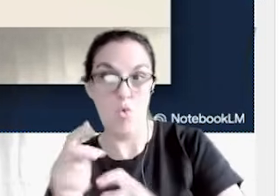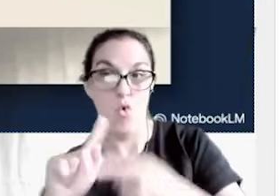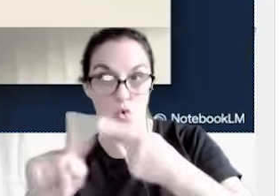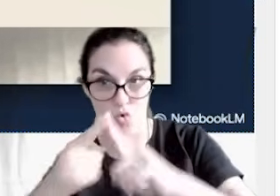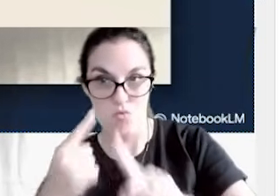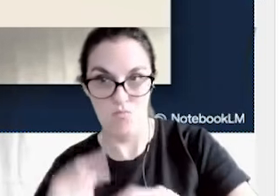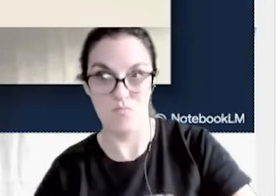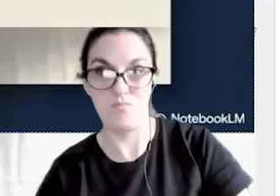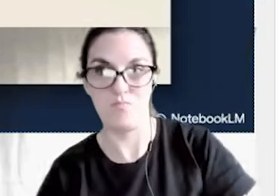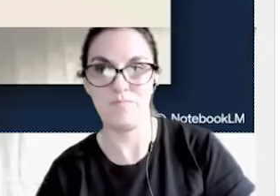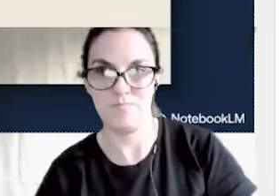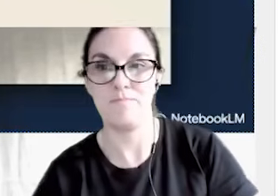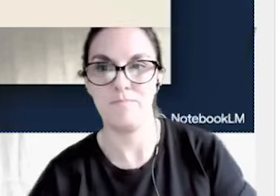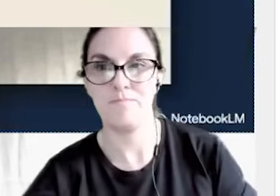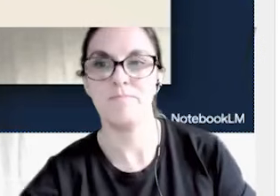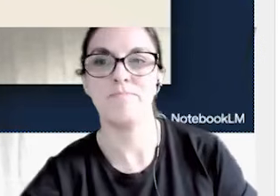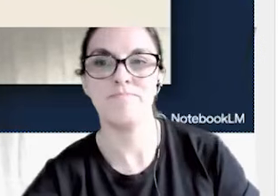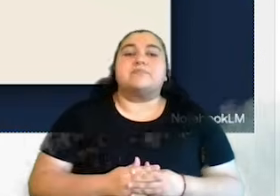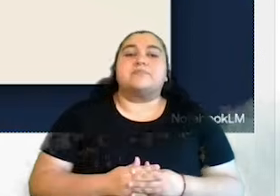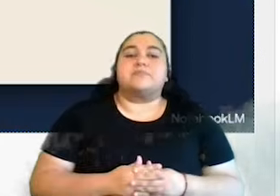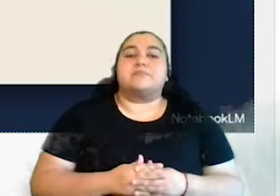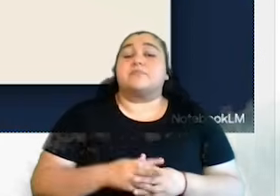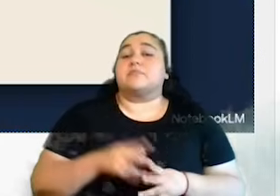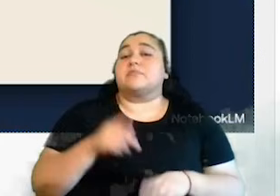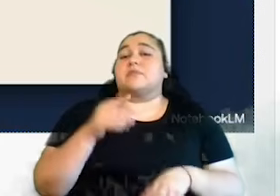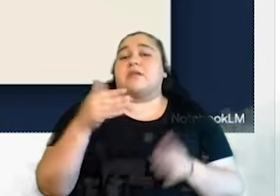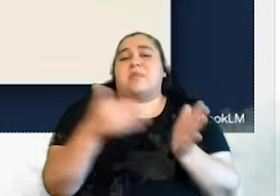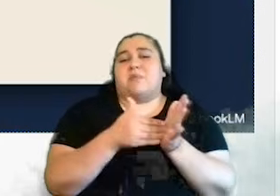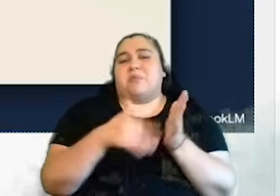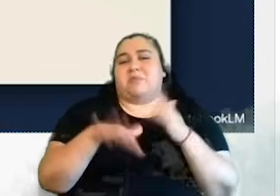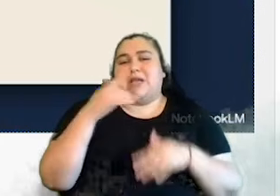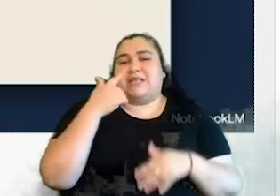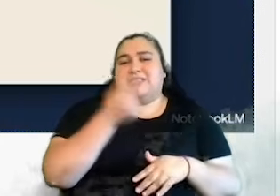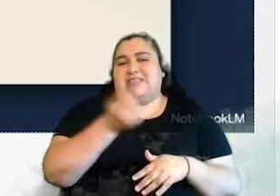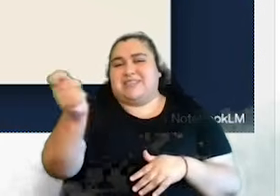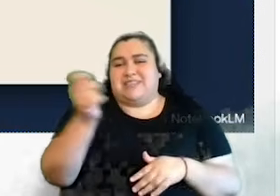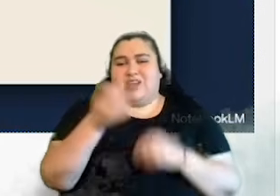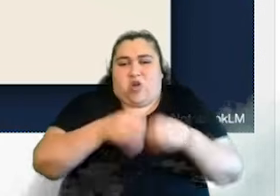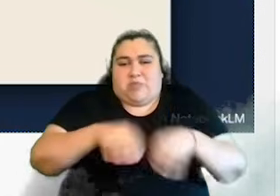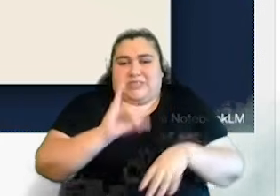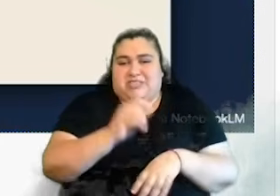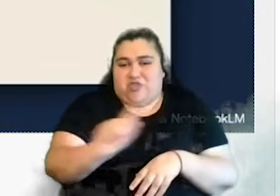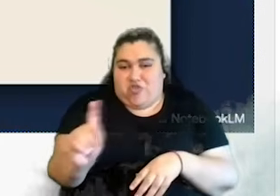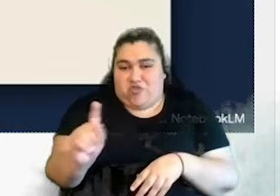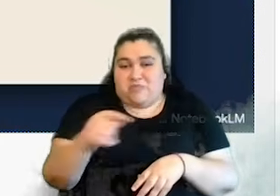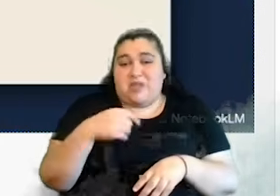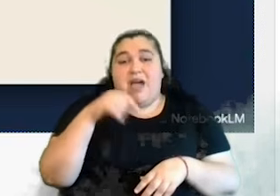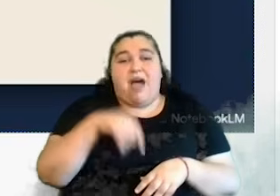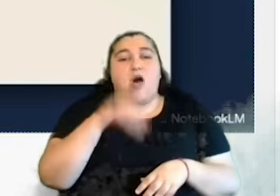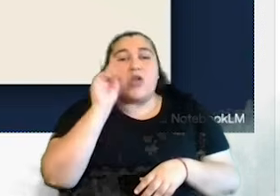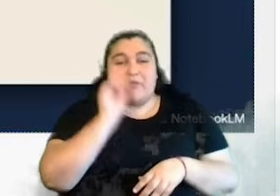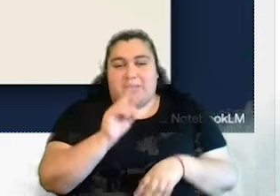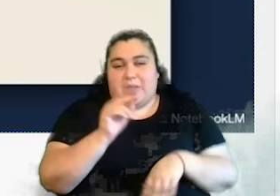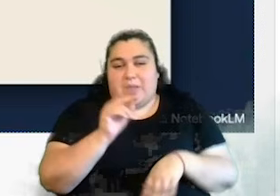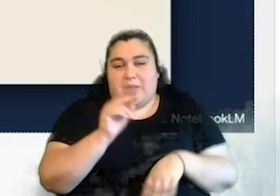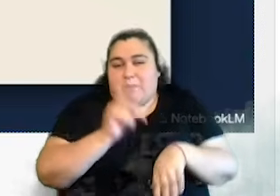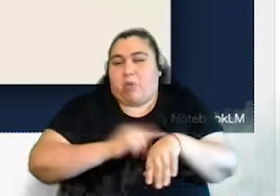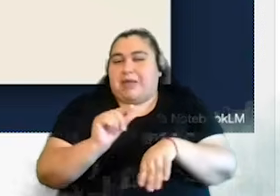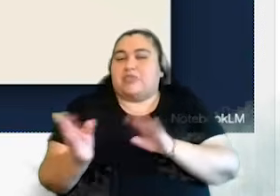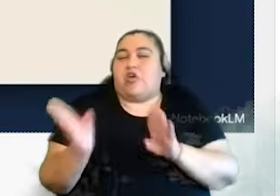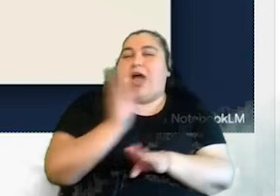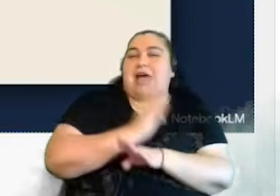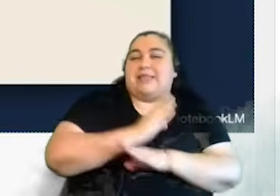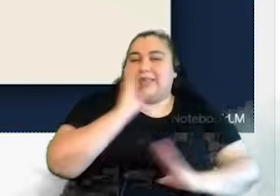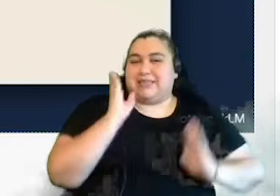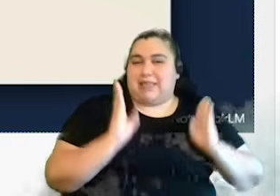demanda judicial o si no la inició. Vamos por la más práctica, que es antes de que se inicie la demanda judicial.